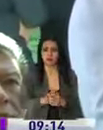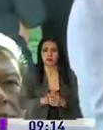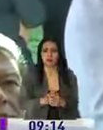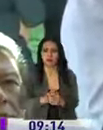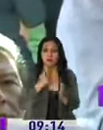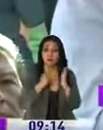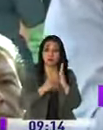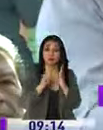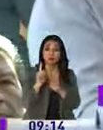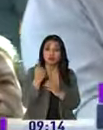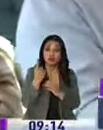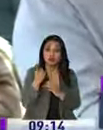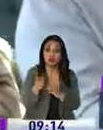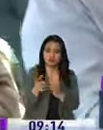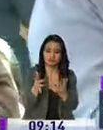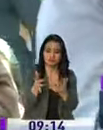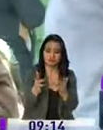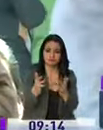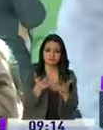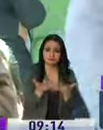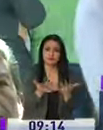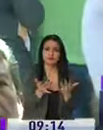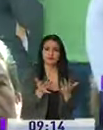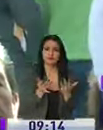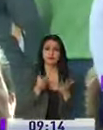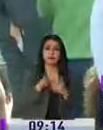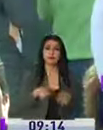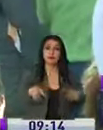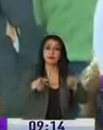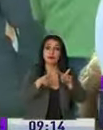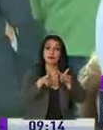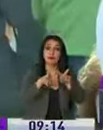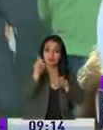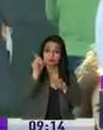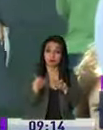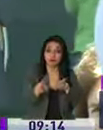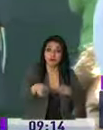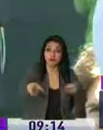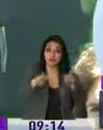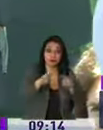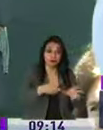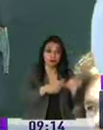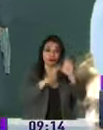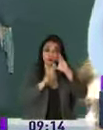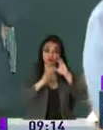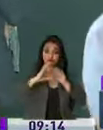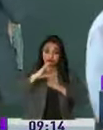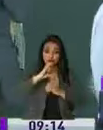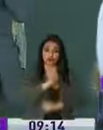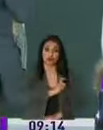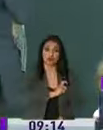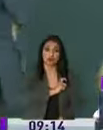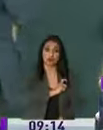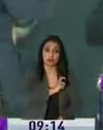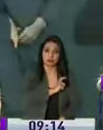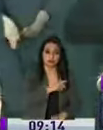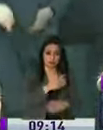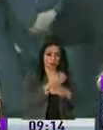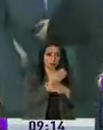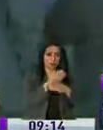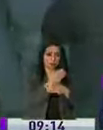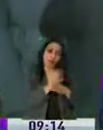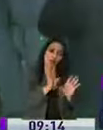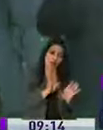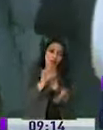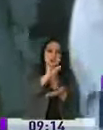ya no solamente le tomamos en cuenta el valor que esa persona recibe por concepto de sueldo, que es el que se refleja como